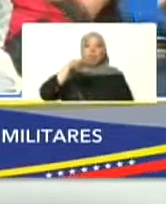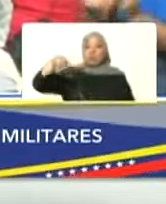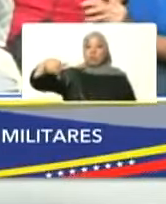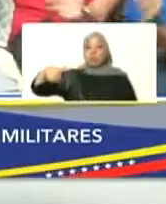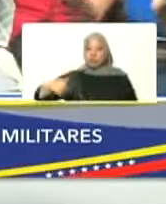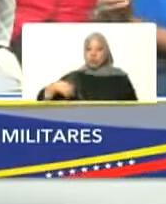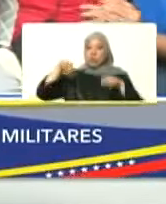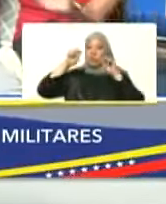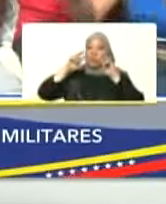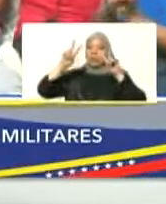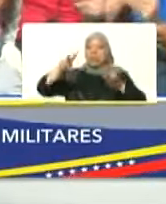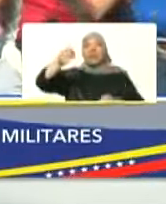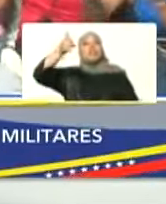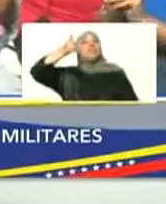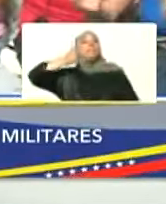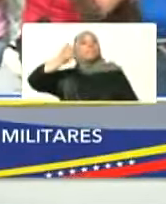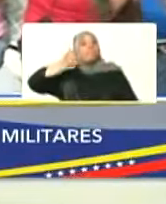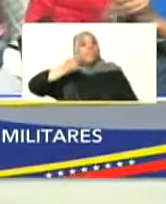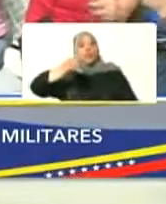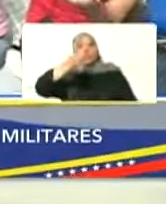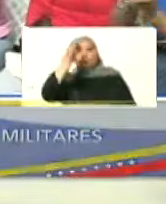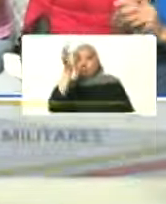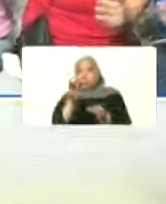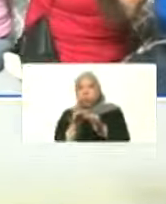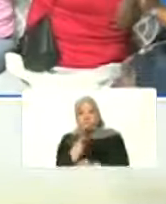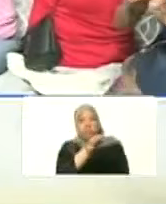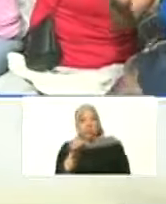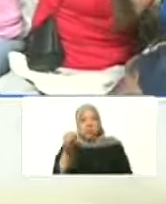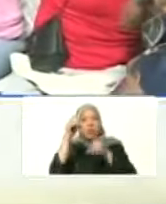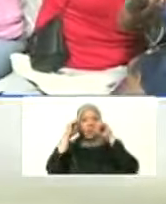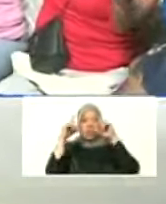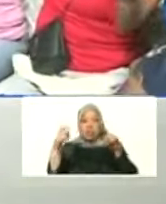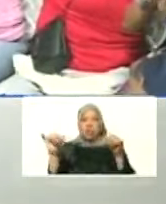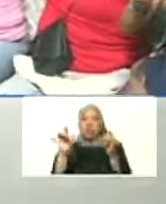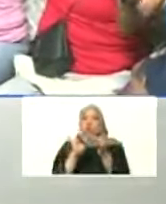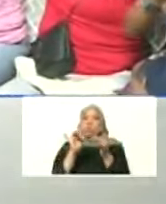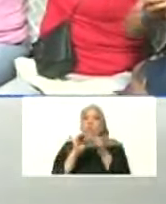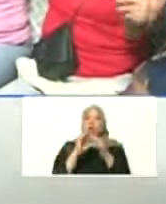la VEN, del app, sienten que pueden tener